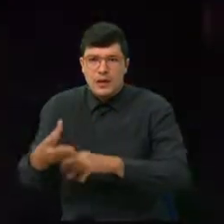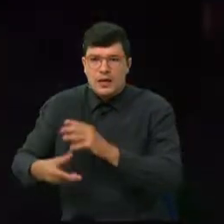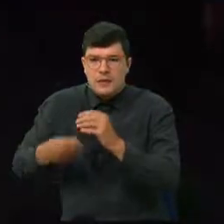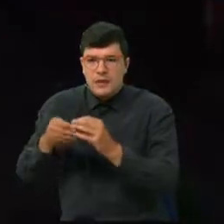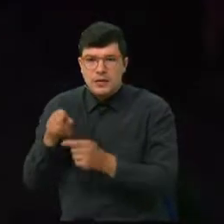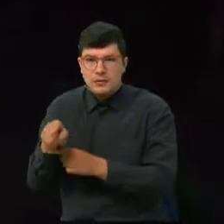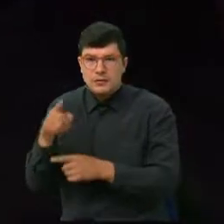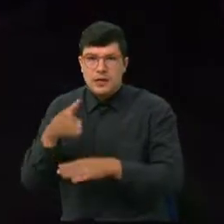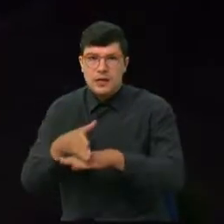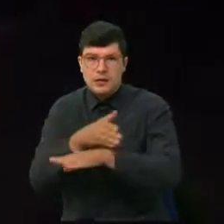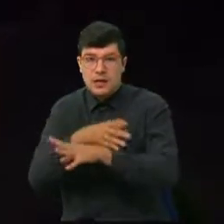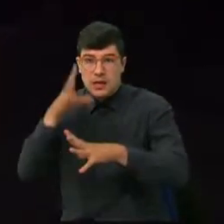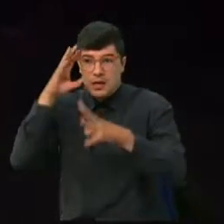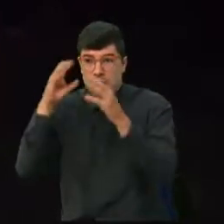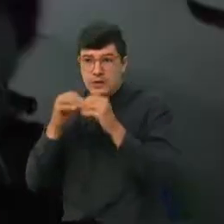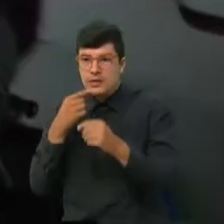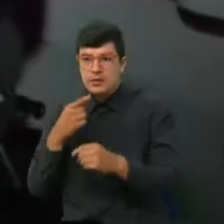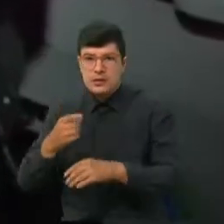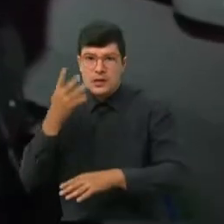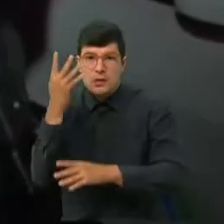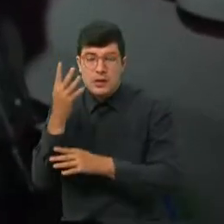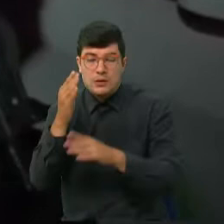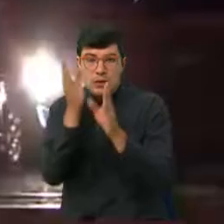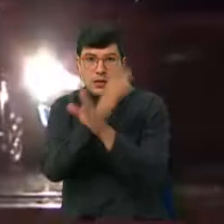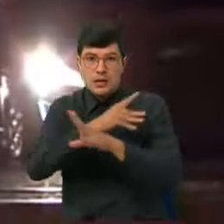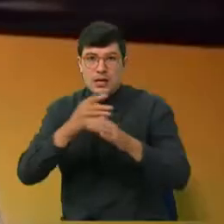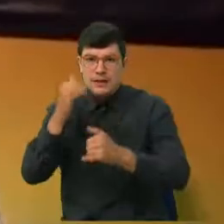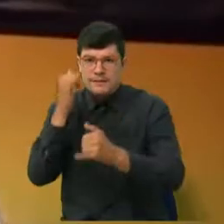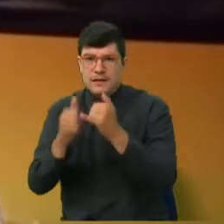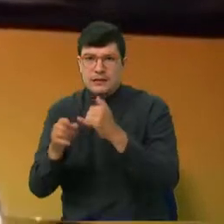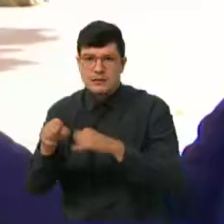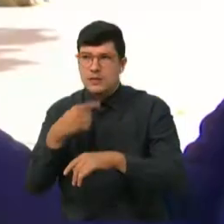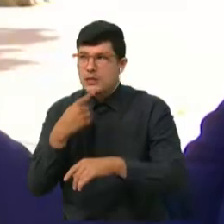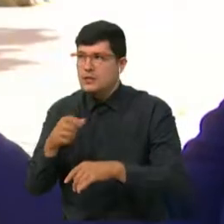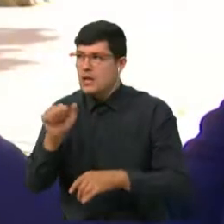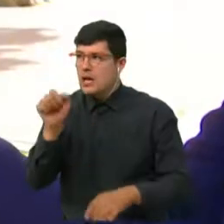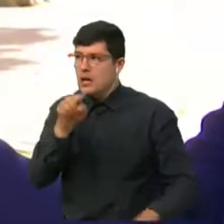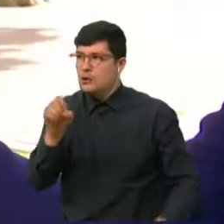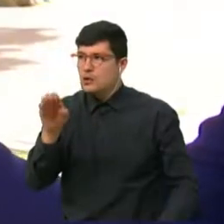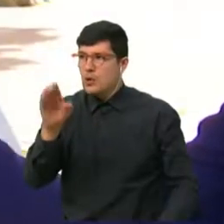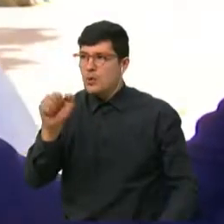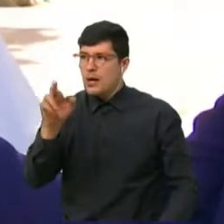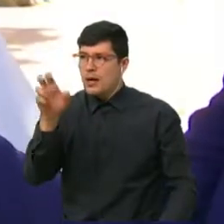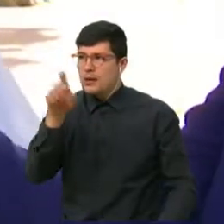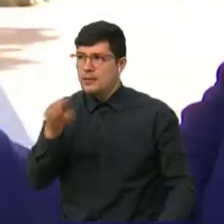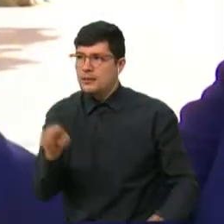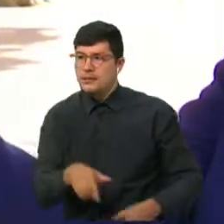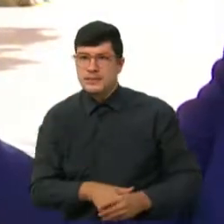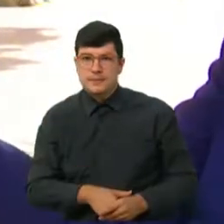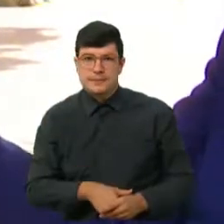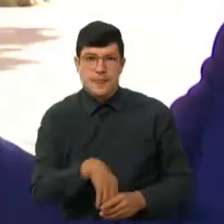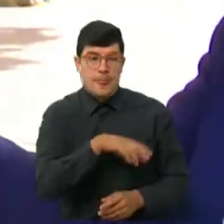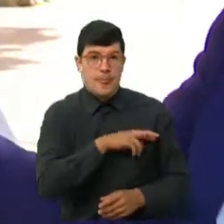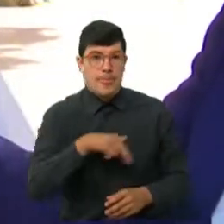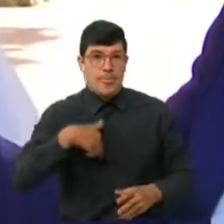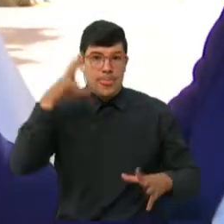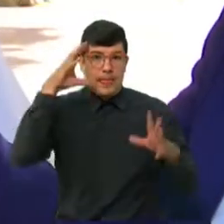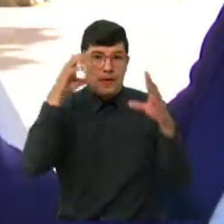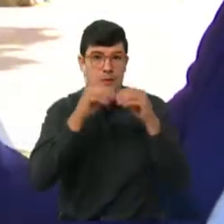el preacuerdo, cerrando a las 4 de la mañana, según lo indica Asobares. Conversaciones concertadas con la administración